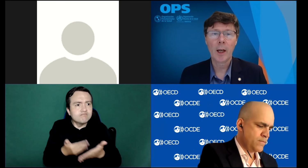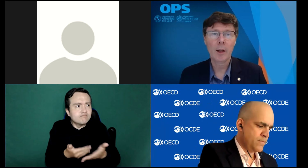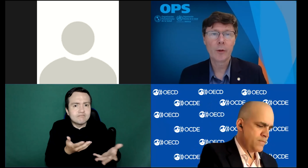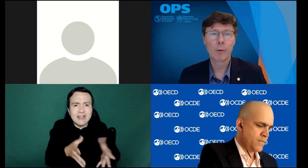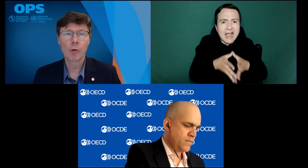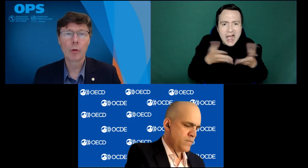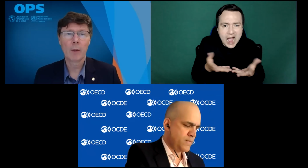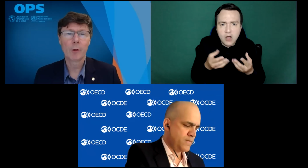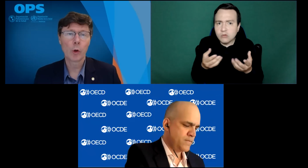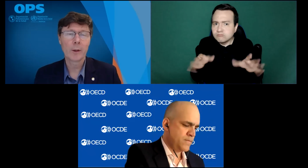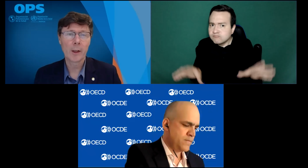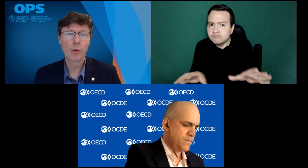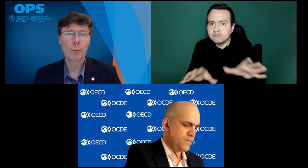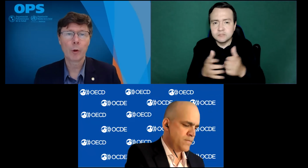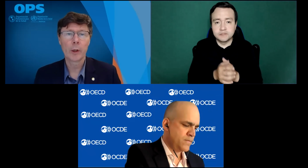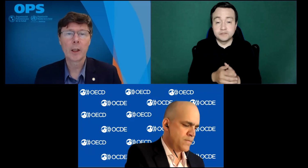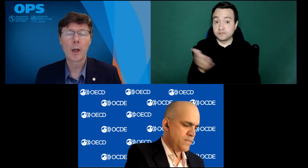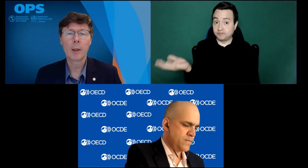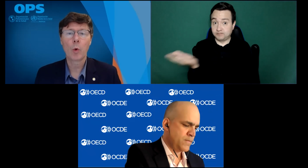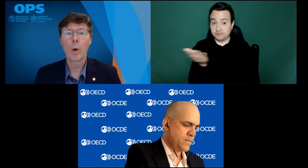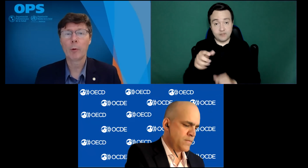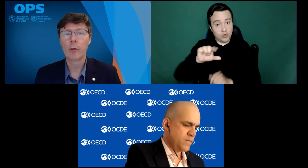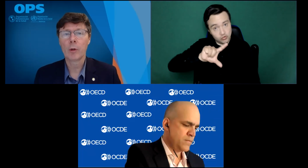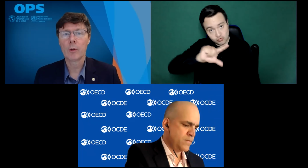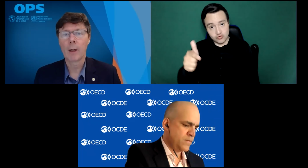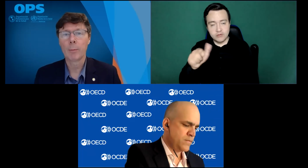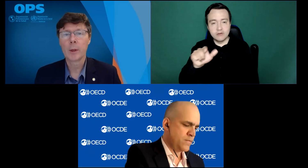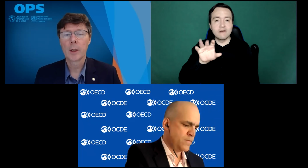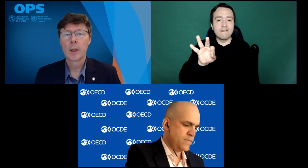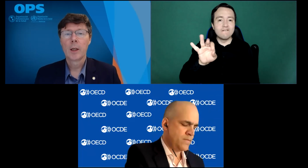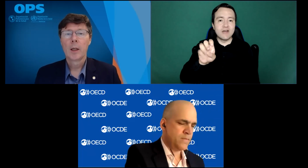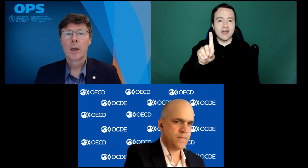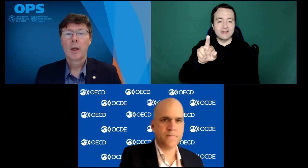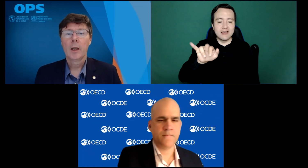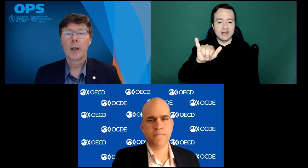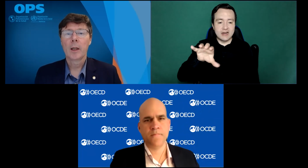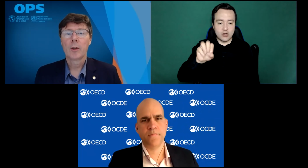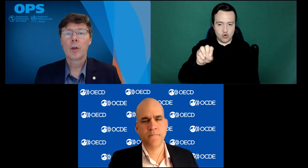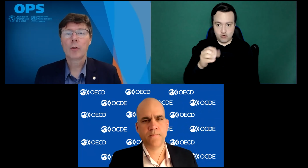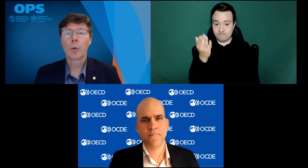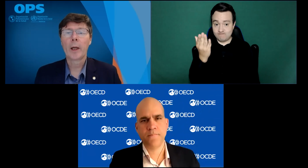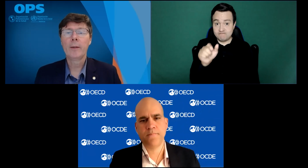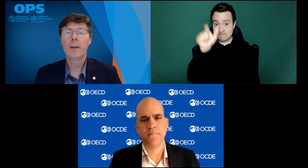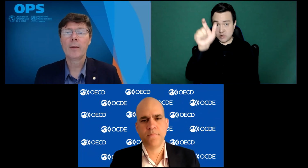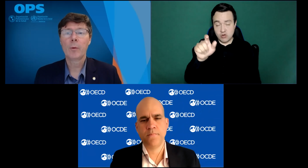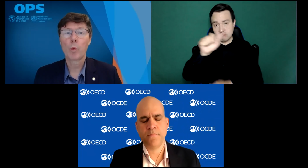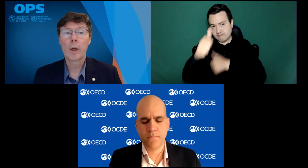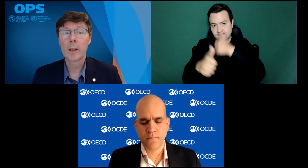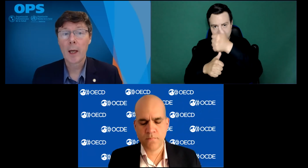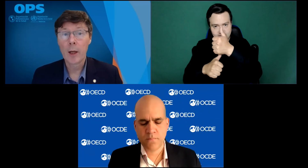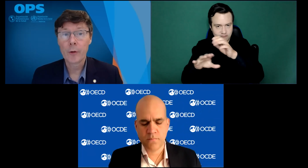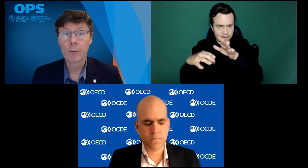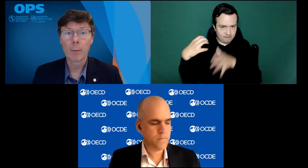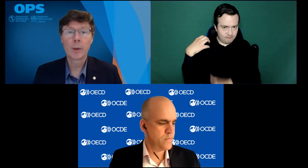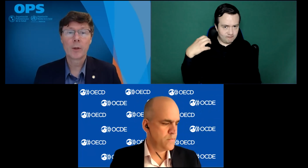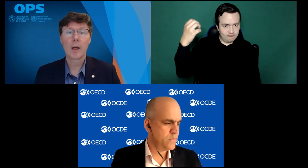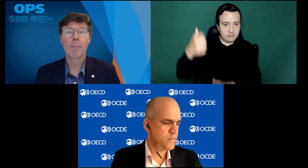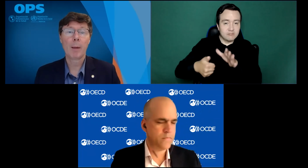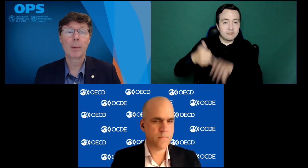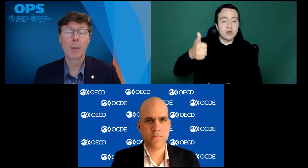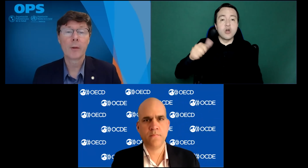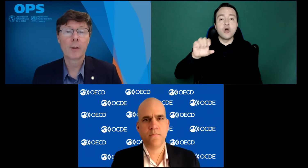siguiente ponente, Federico Guanais, es subdirector de la División de Salud de la OCDE.